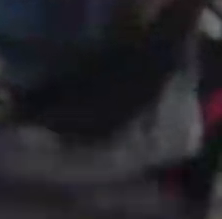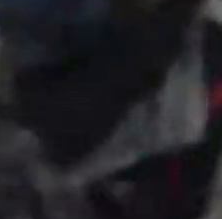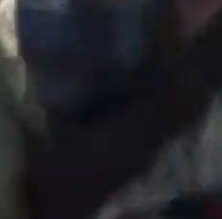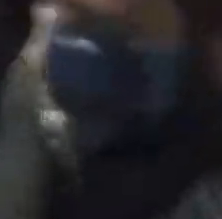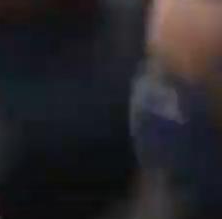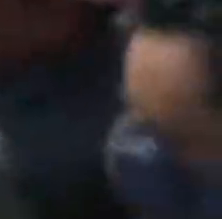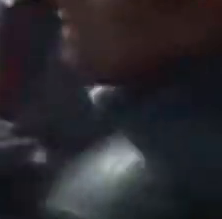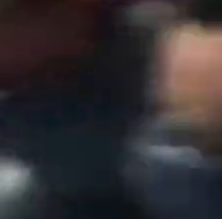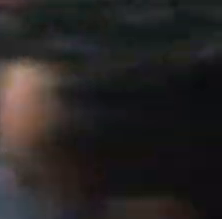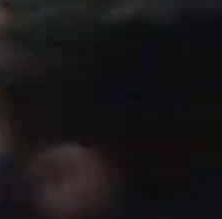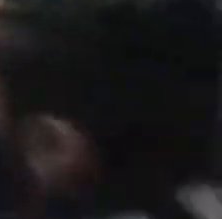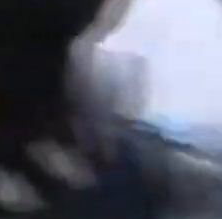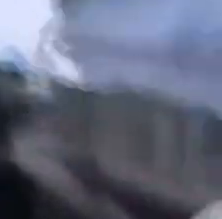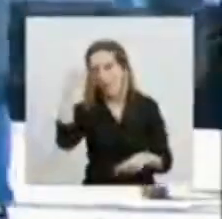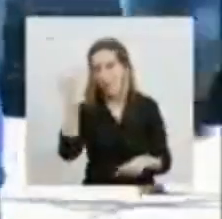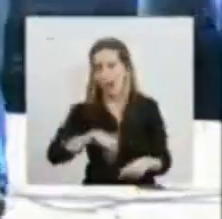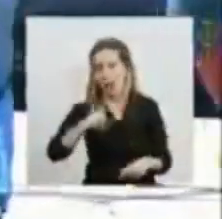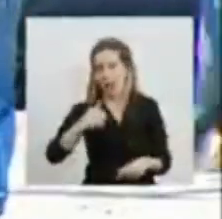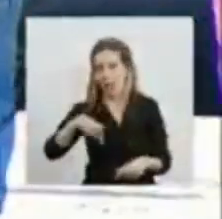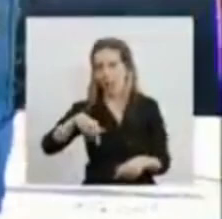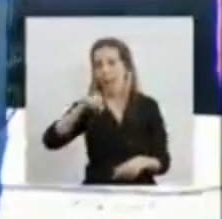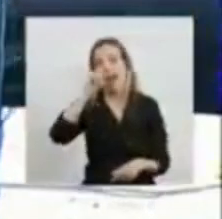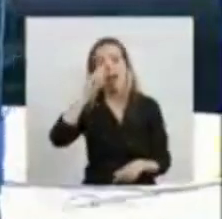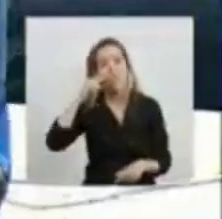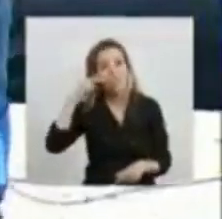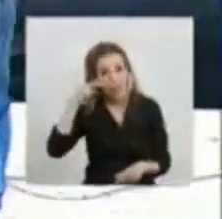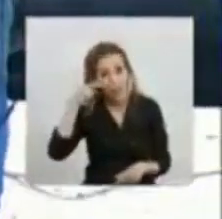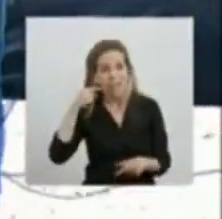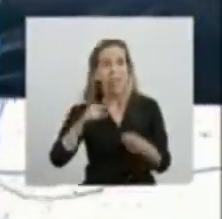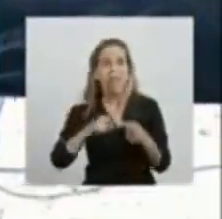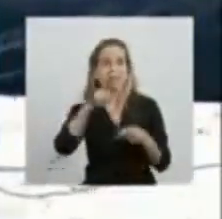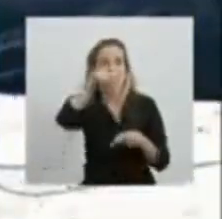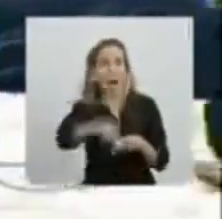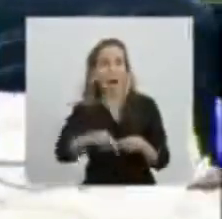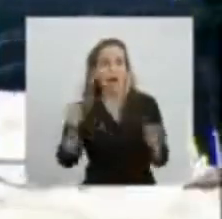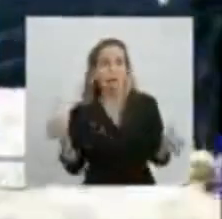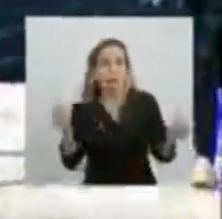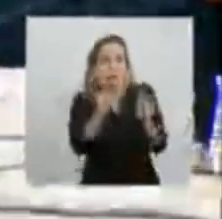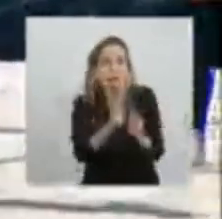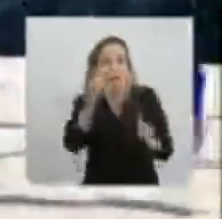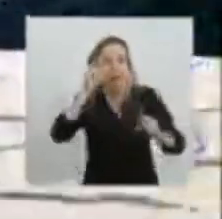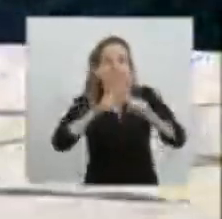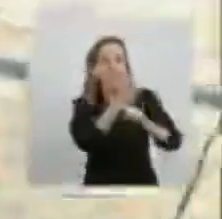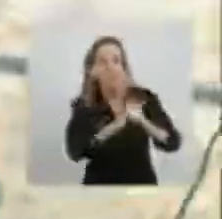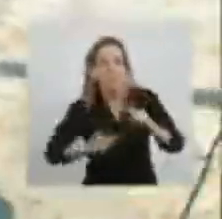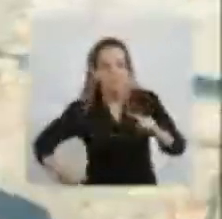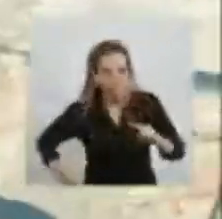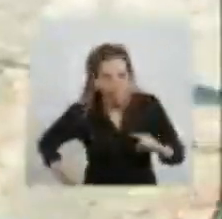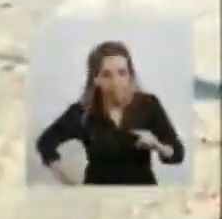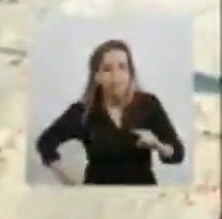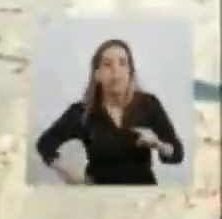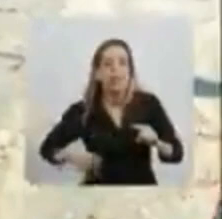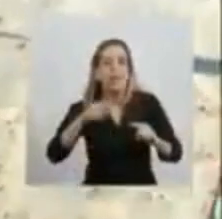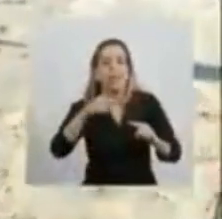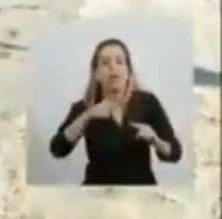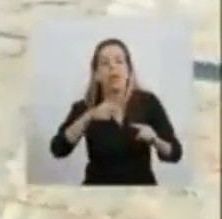la quiaca con la boliviana de villazón el presidente argentino alberto fernández lo acompañó hasta la frontera de sevilla son el